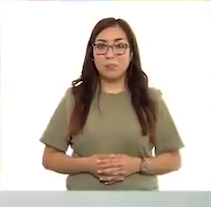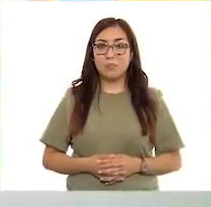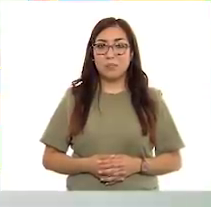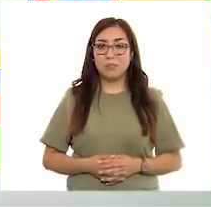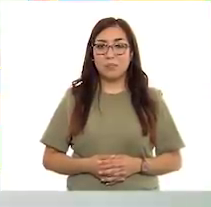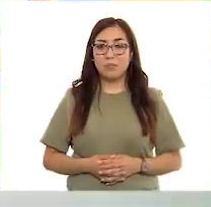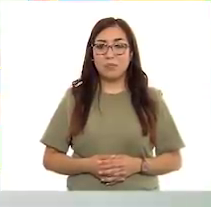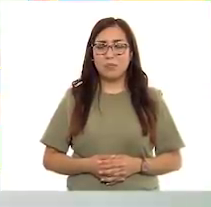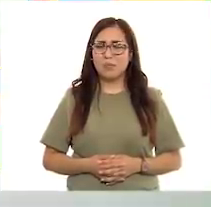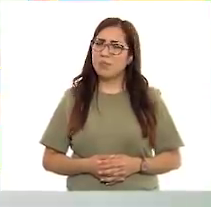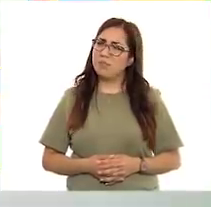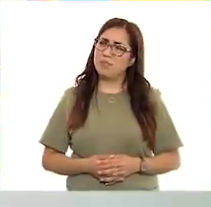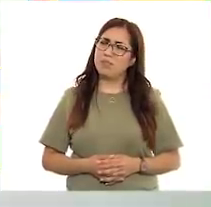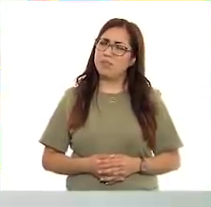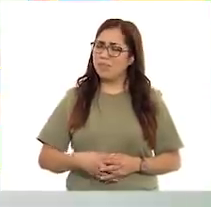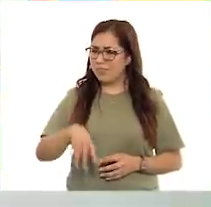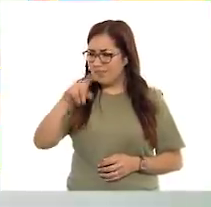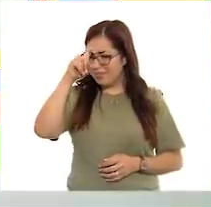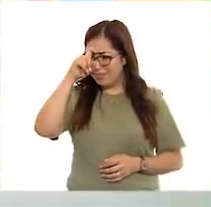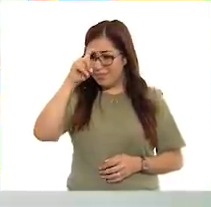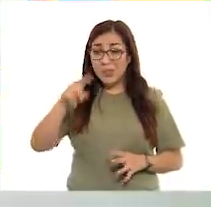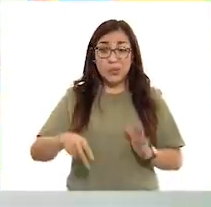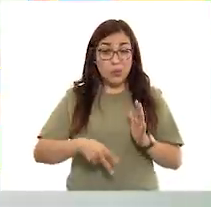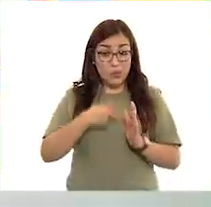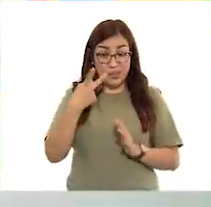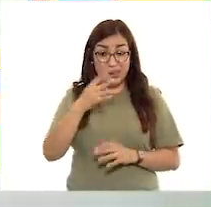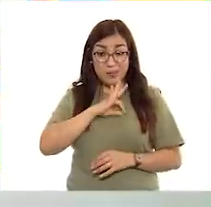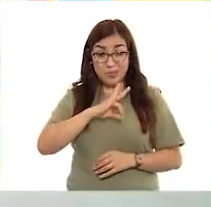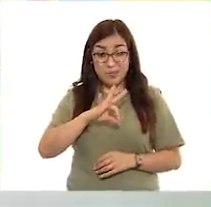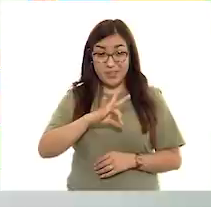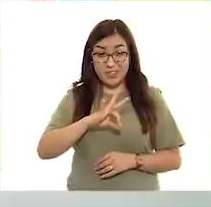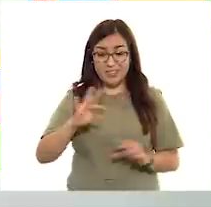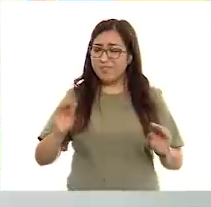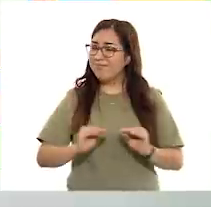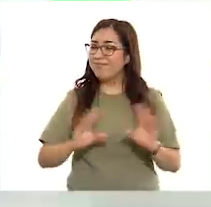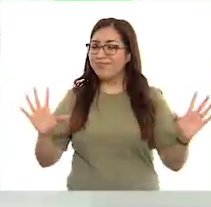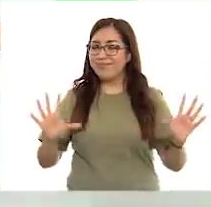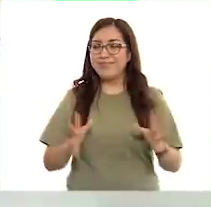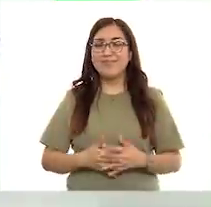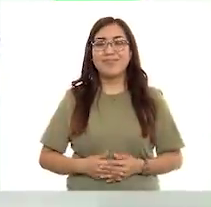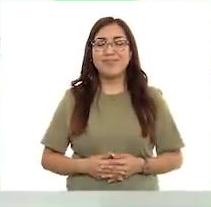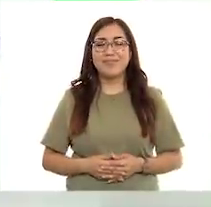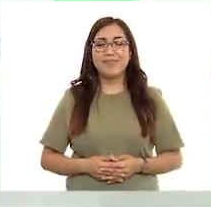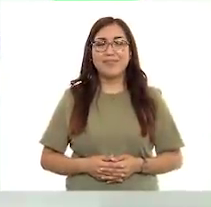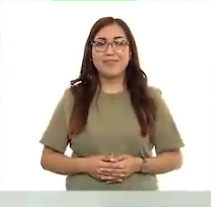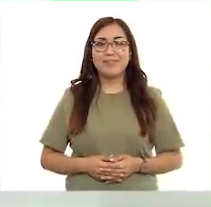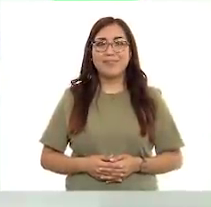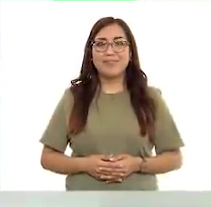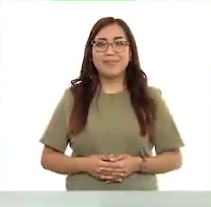¡Sí! ¿Lo puedes hacer otra vez? Claro.